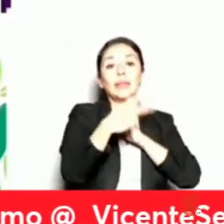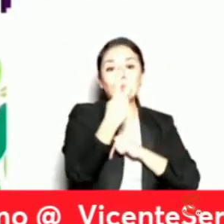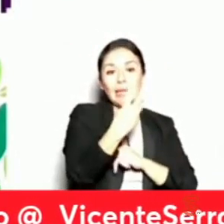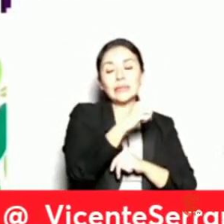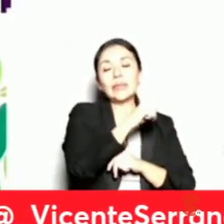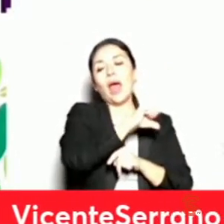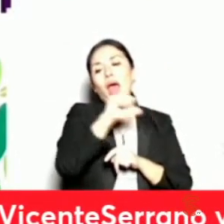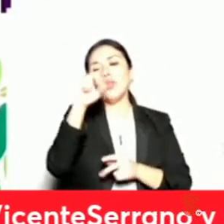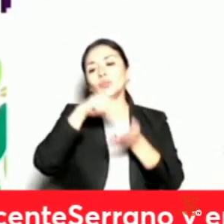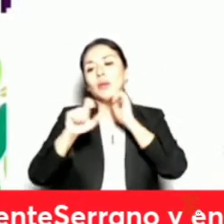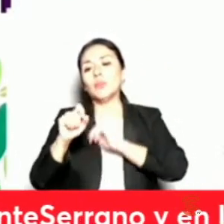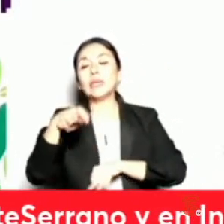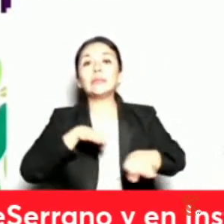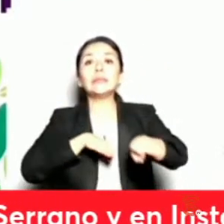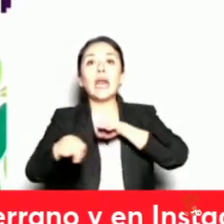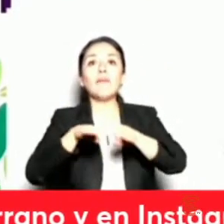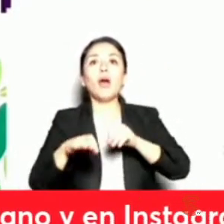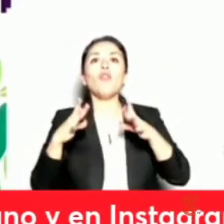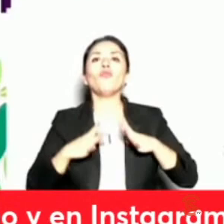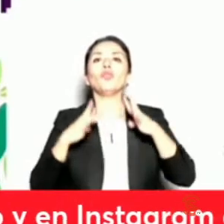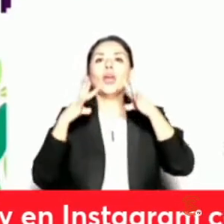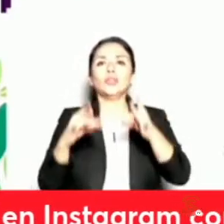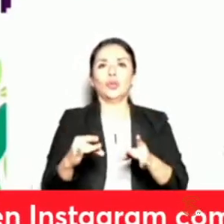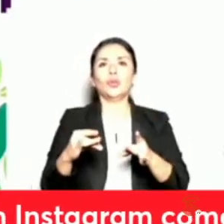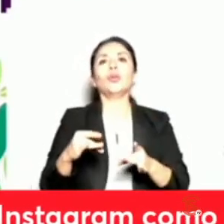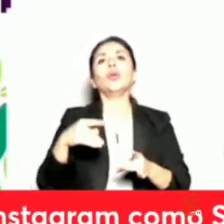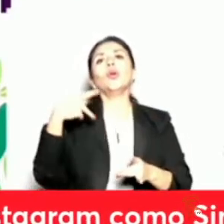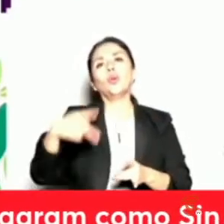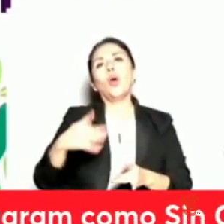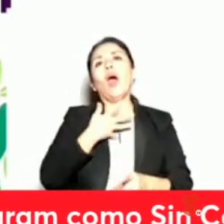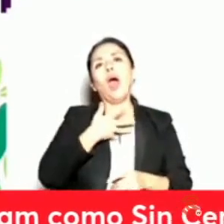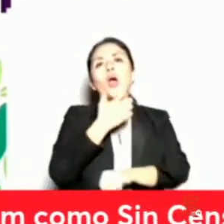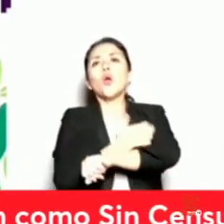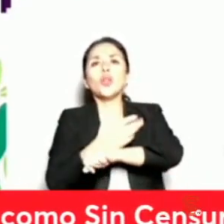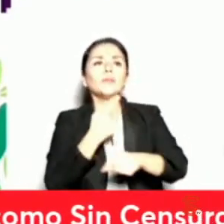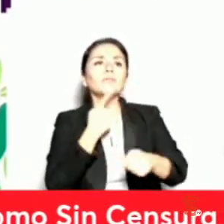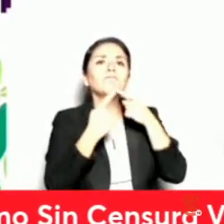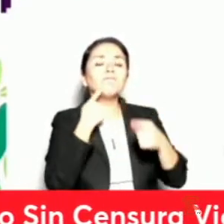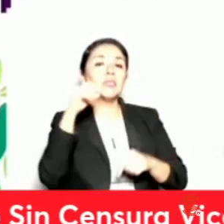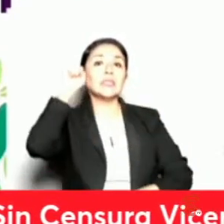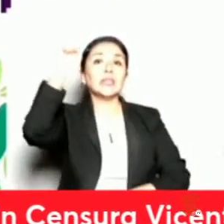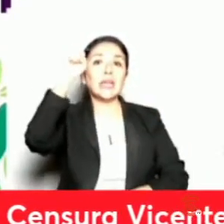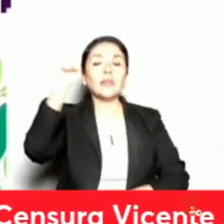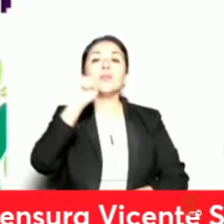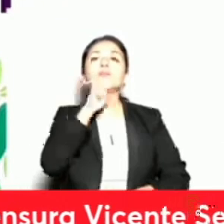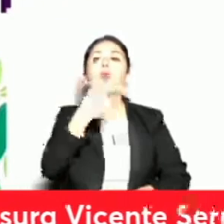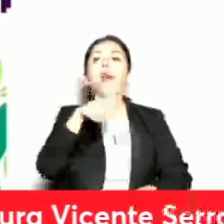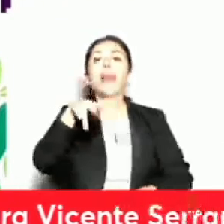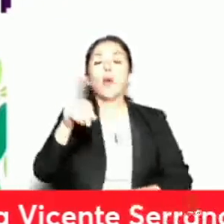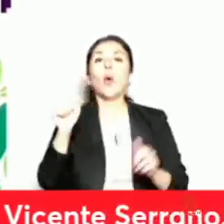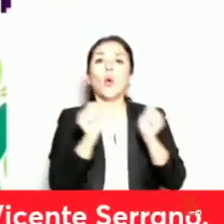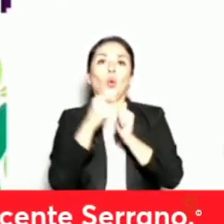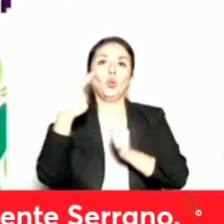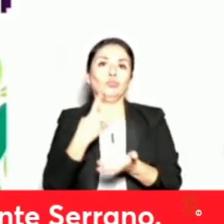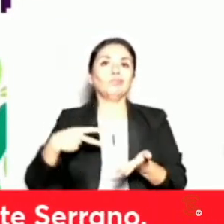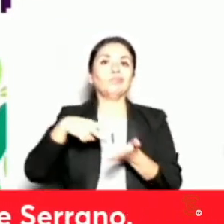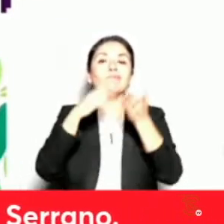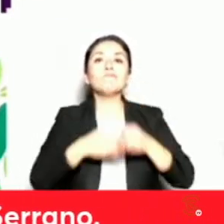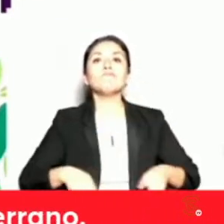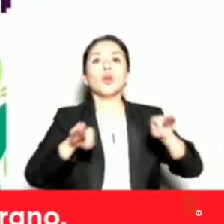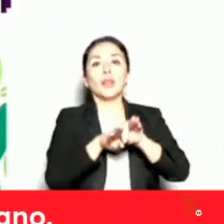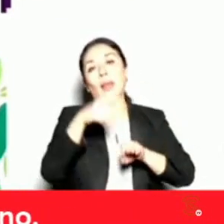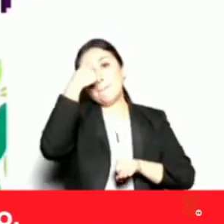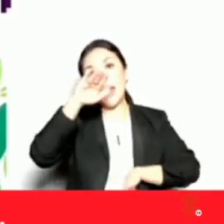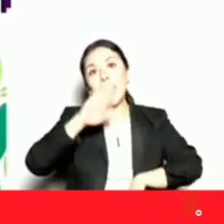2023, laboró en la Fundación Frederick Ebert en México, donde coordinó el diálogo sindical y de género. Desde esa plataforma promovió un amplio diálogo